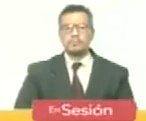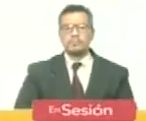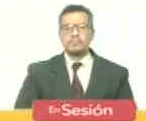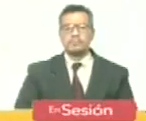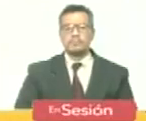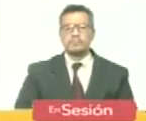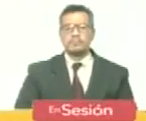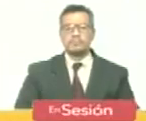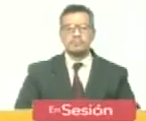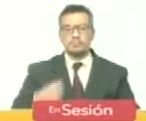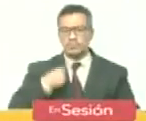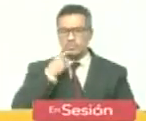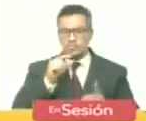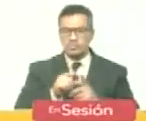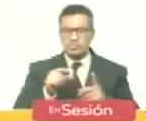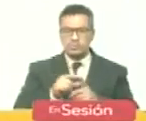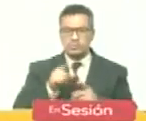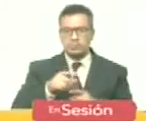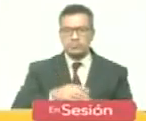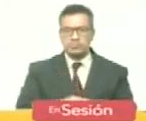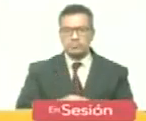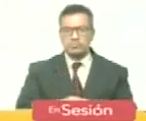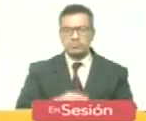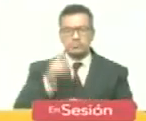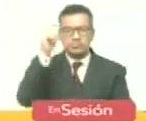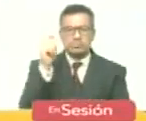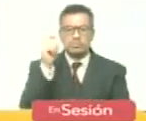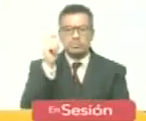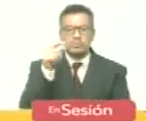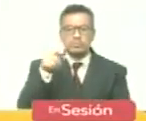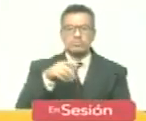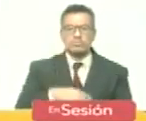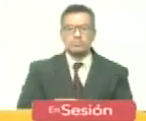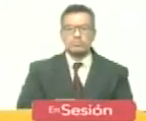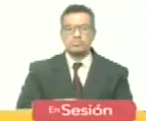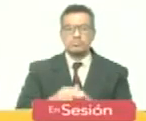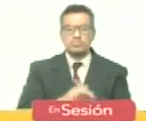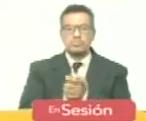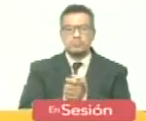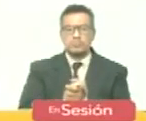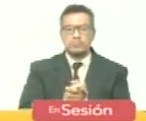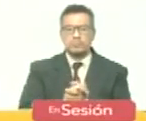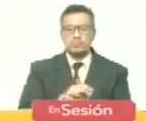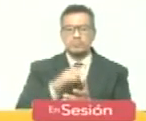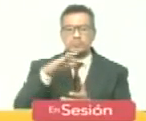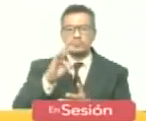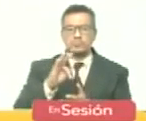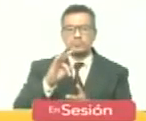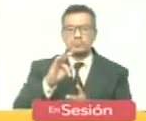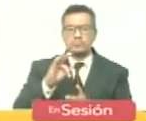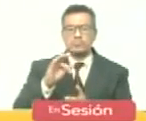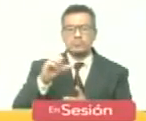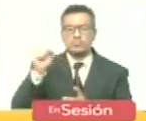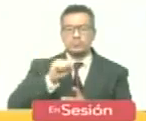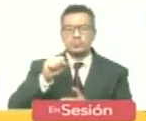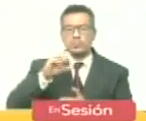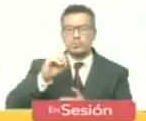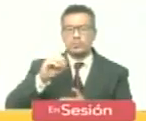Voy a dejar el derecho de palabra al diputado y amigo de Rómulo Gallegos, Fernando Soto Rojas.